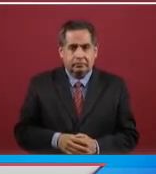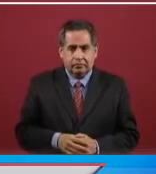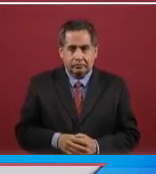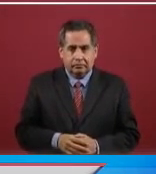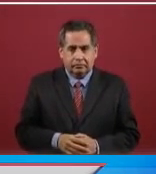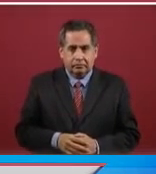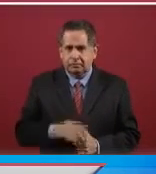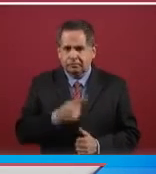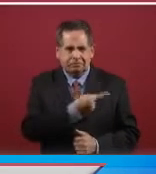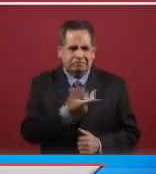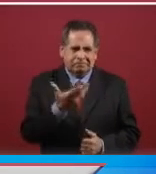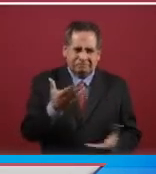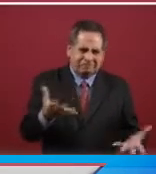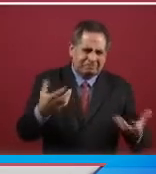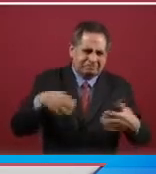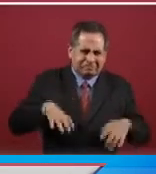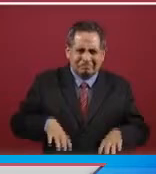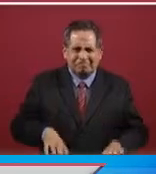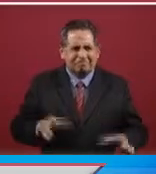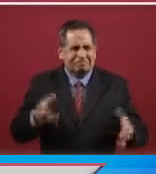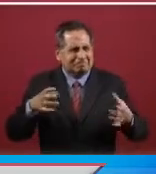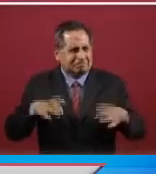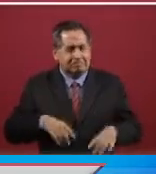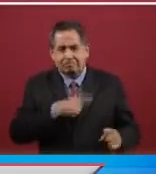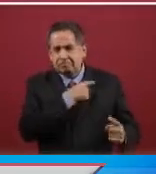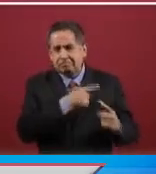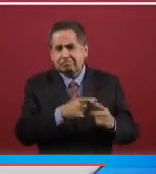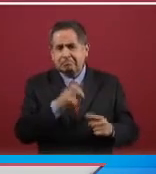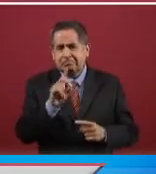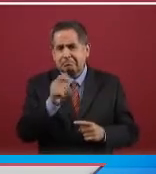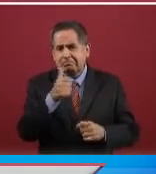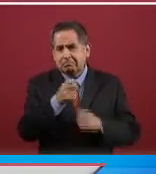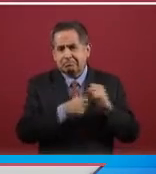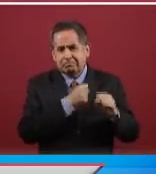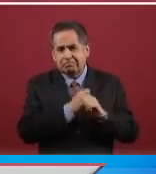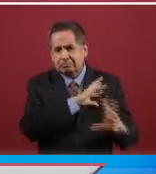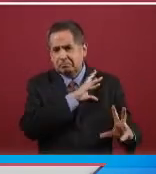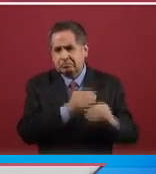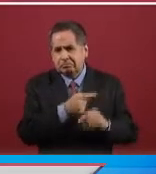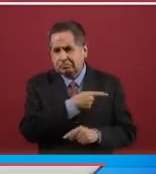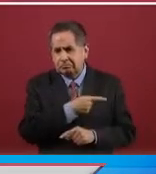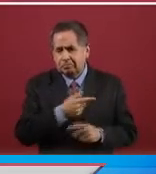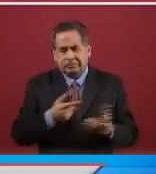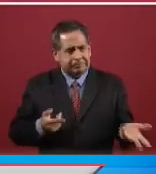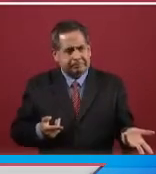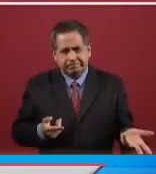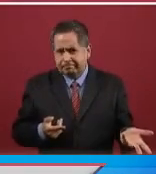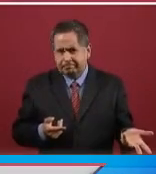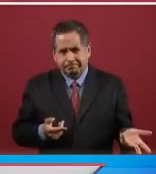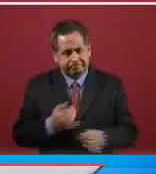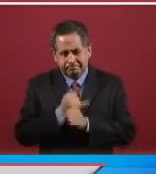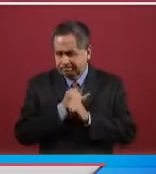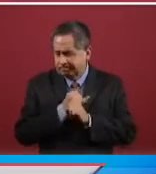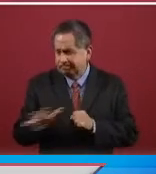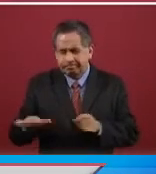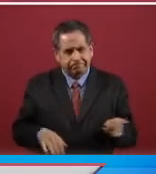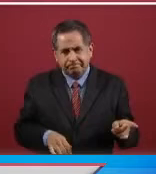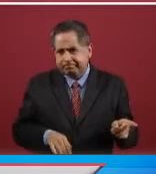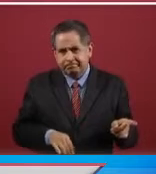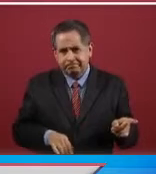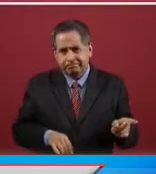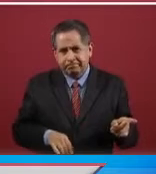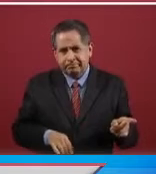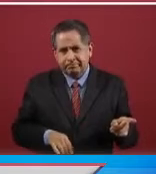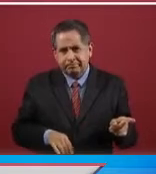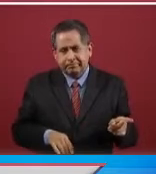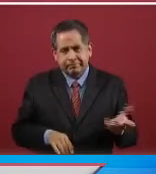El saqueo de los últimos 36 años. Luego de la reforma energética durante el sexenio del presidente Enrique